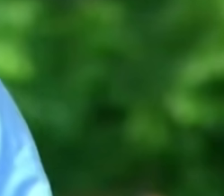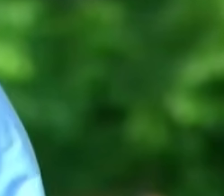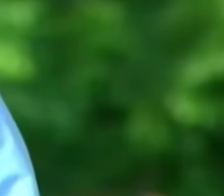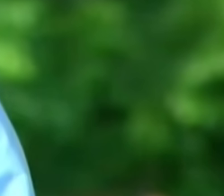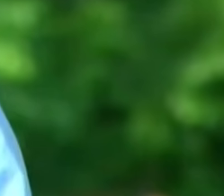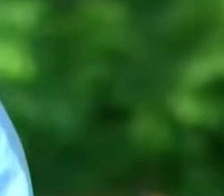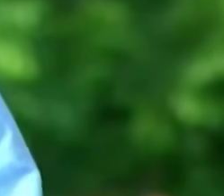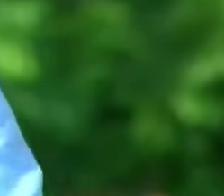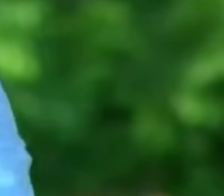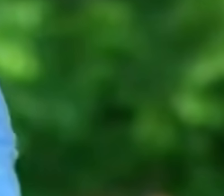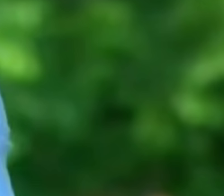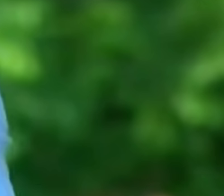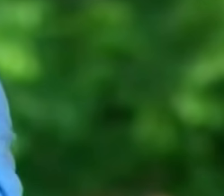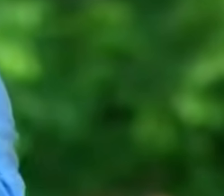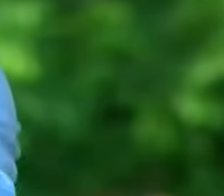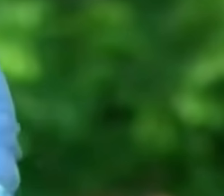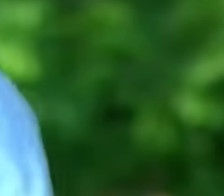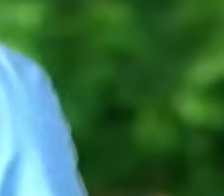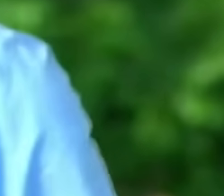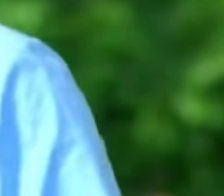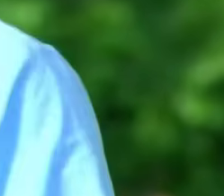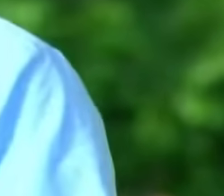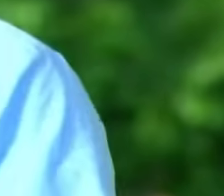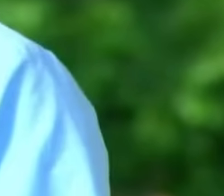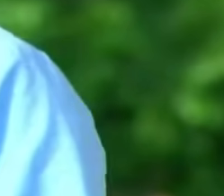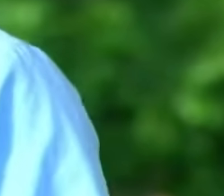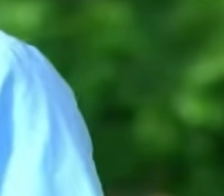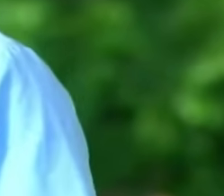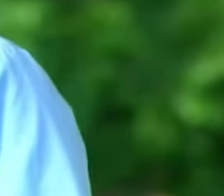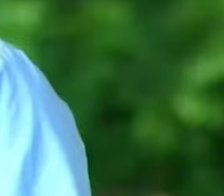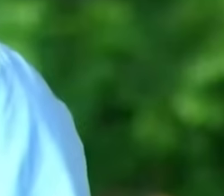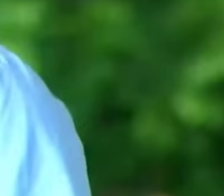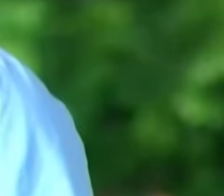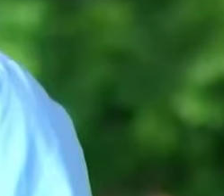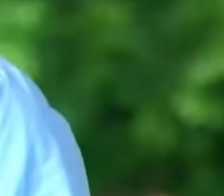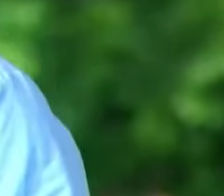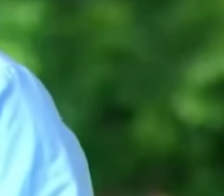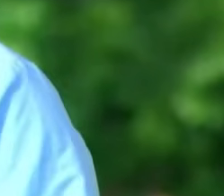me llevaba de la mano, Catalina. Muchas gracias.